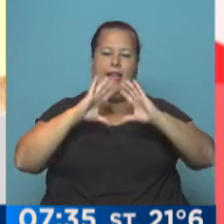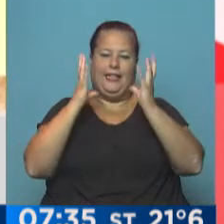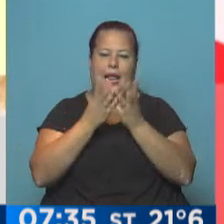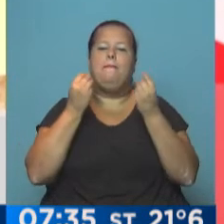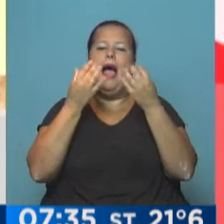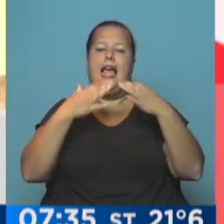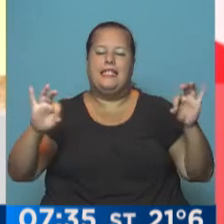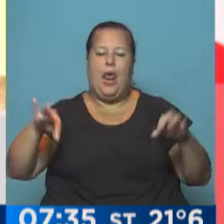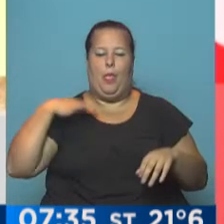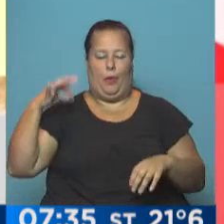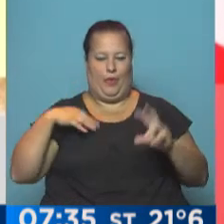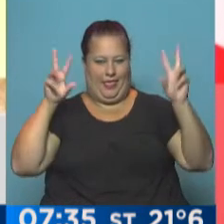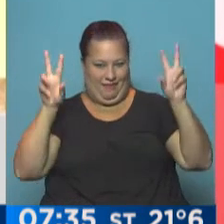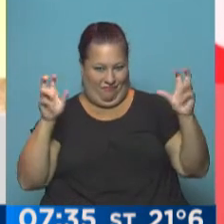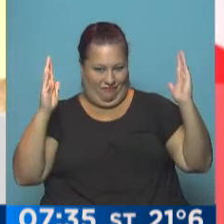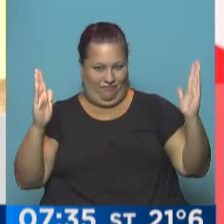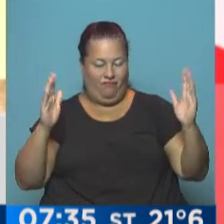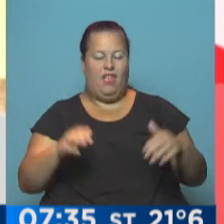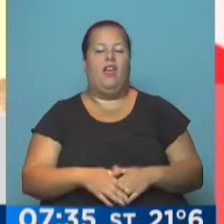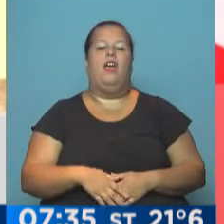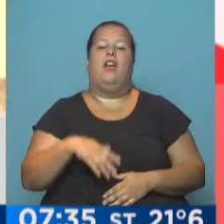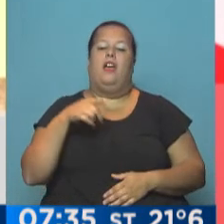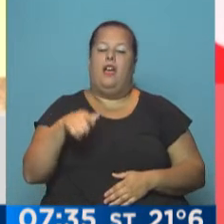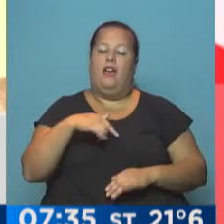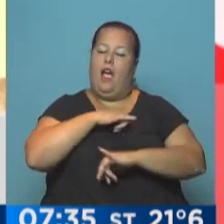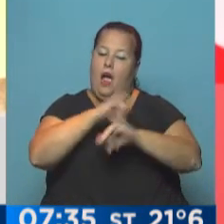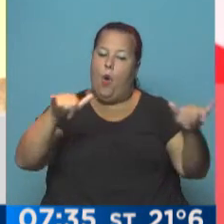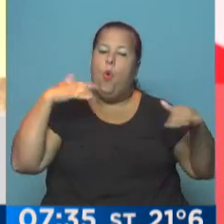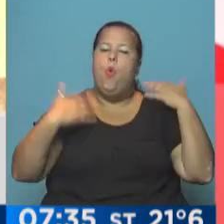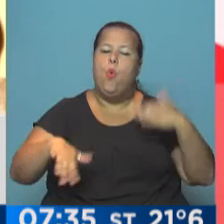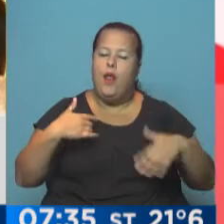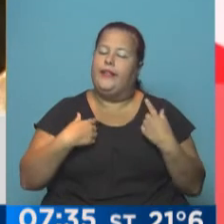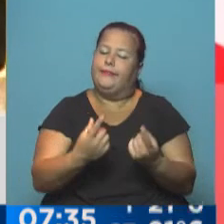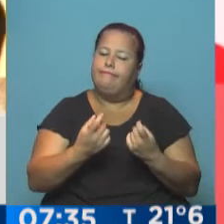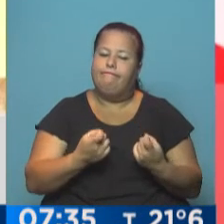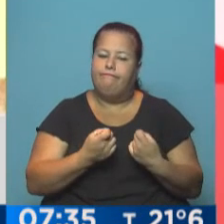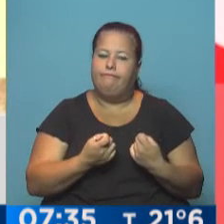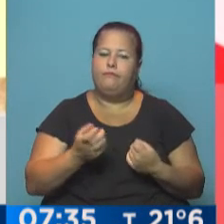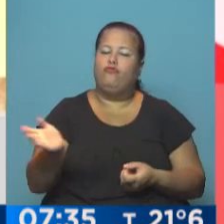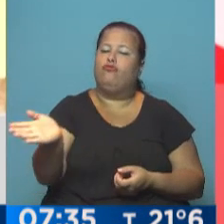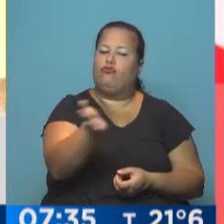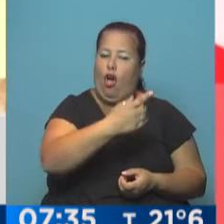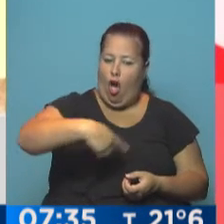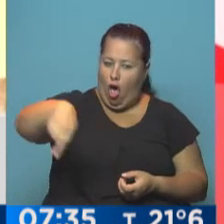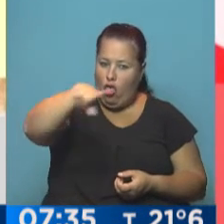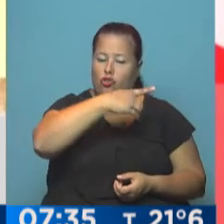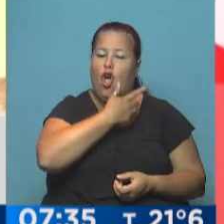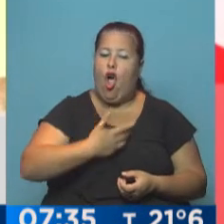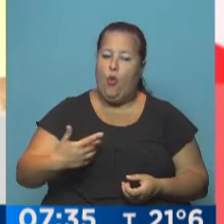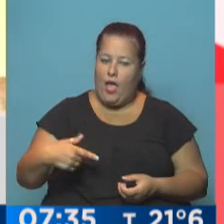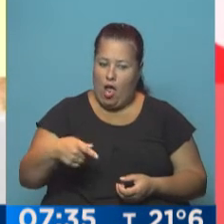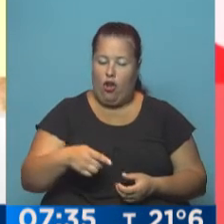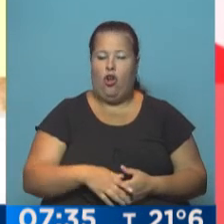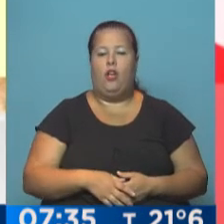salvar la vida que hace un llamado urgente y necesario a todos los gobiernos